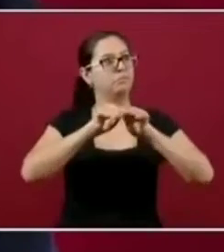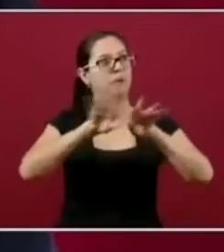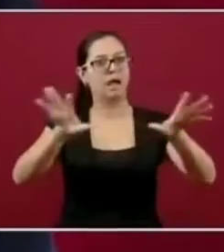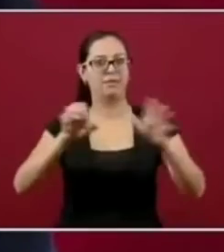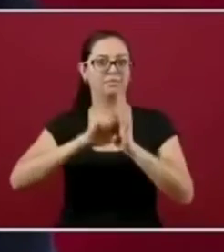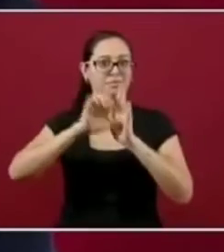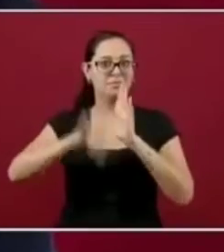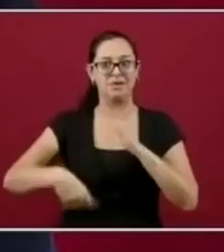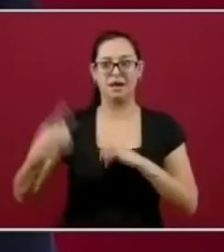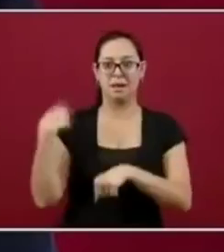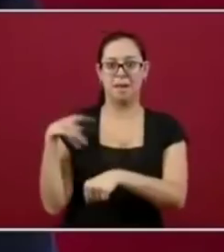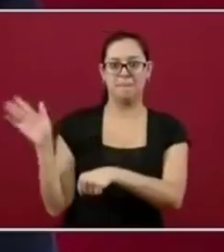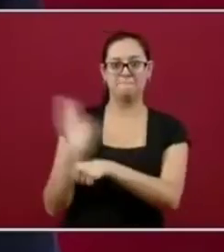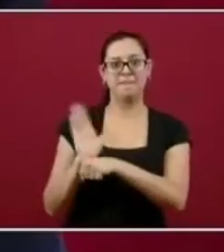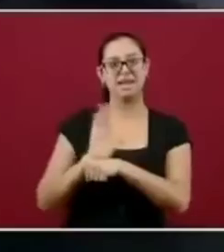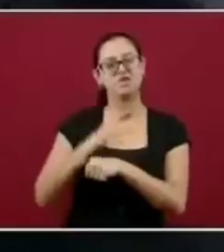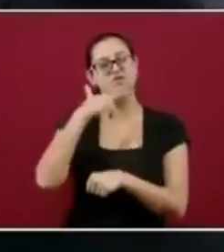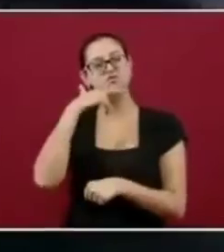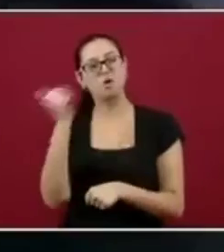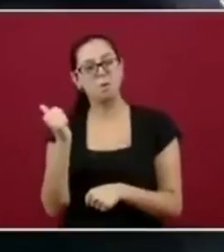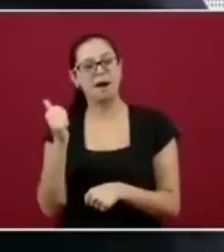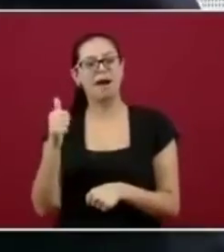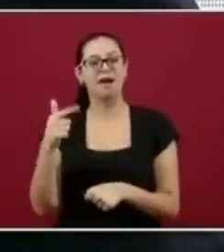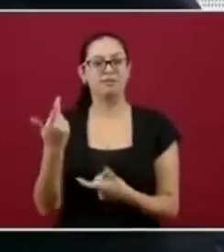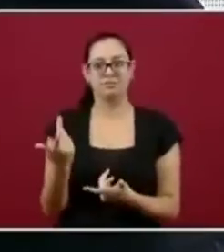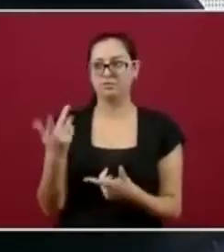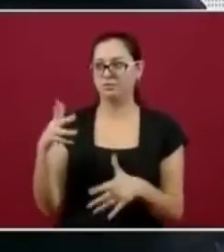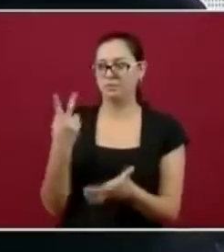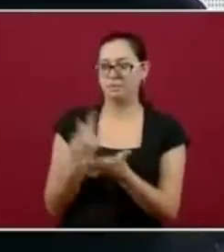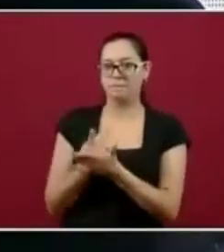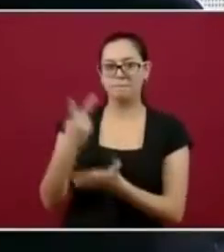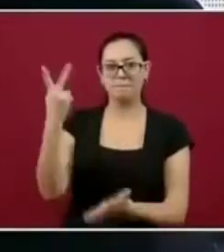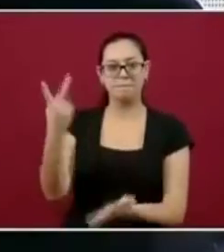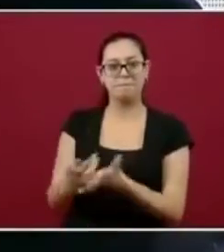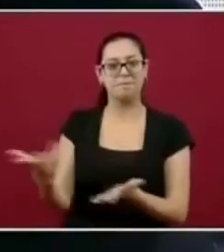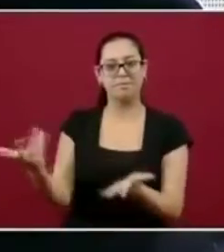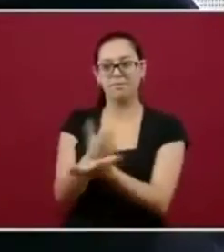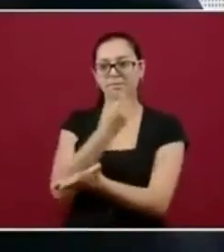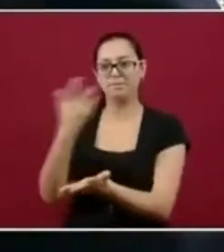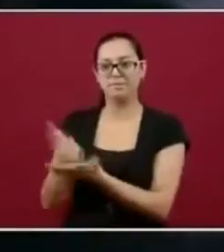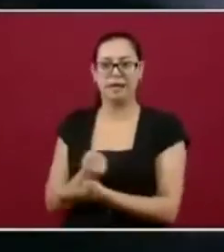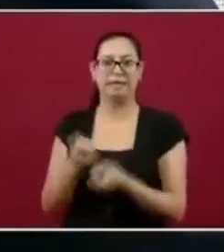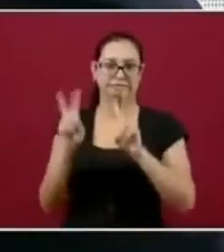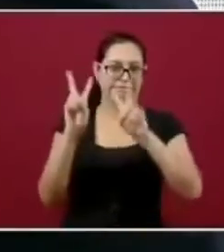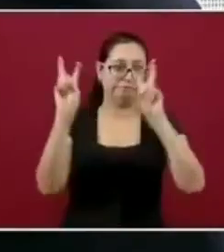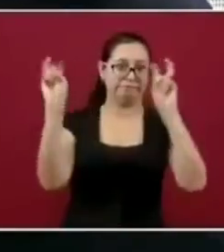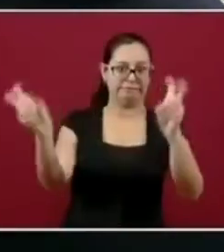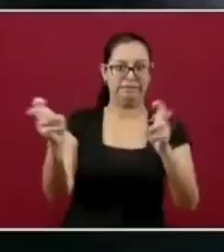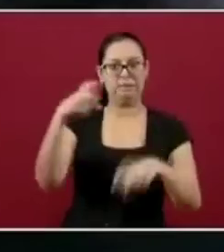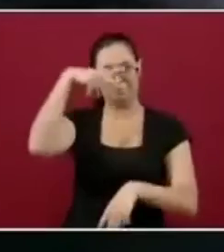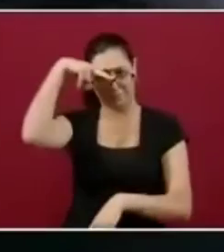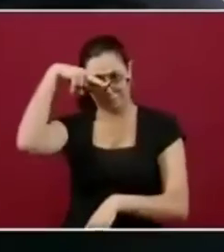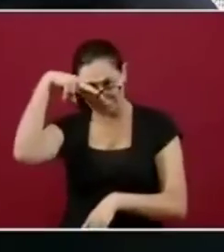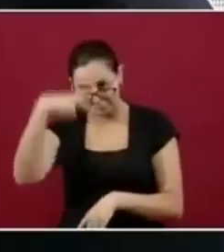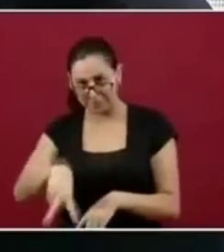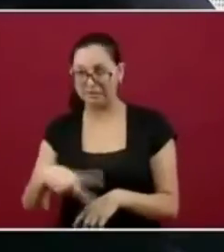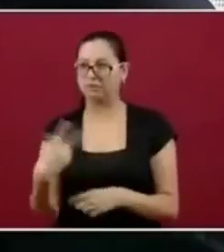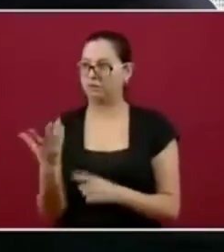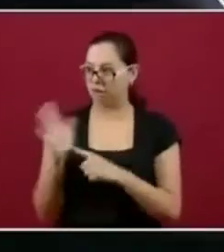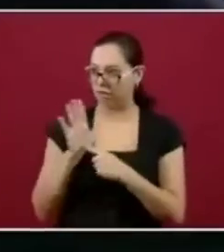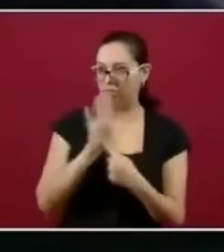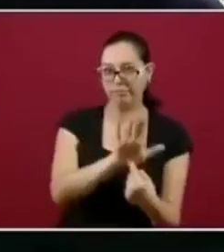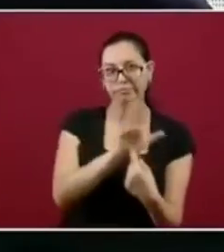con los Óscares, ahí están los temas de México Bueno, pues aprovechemos eso, actuemos junto con.